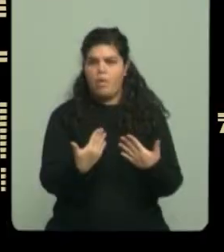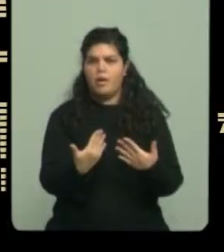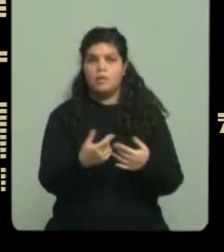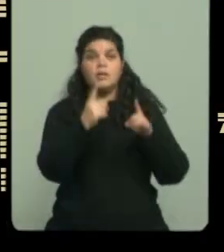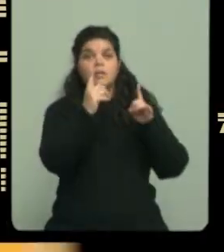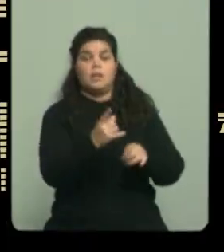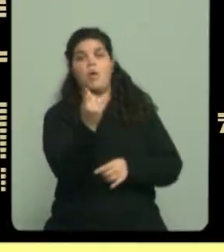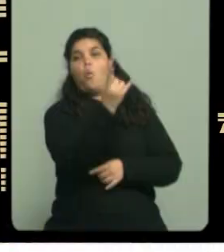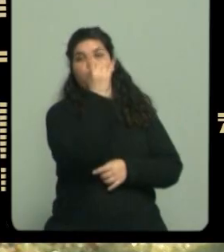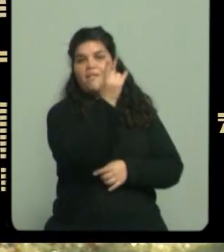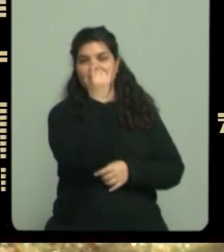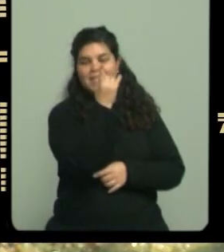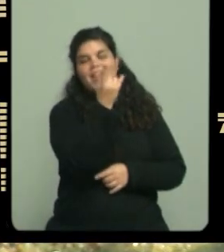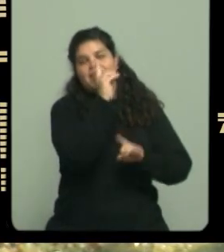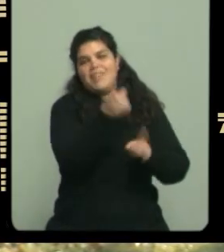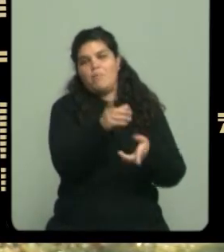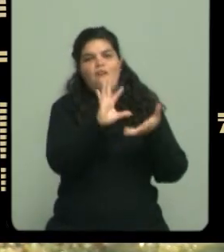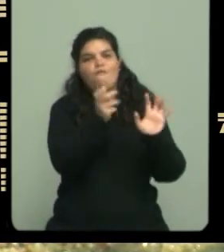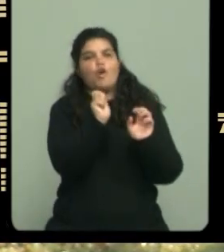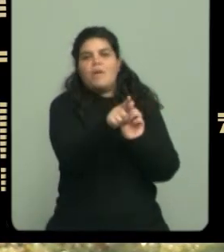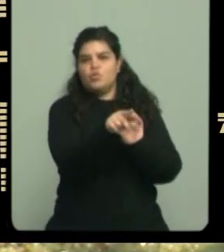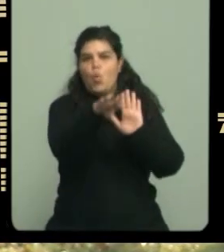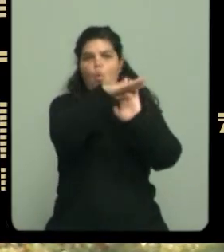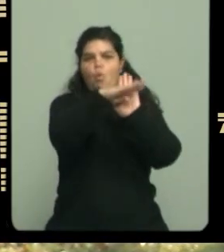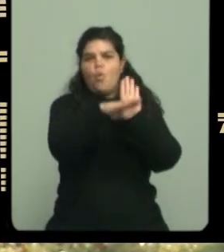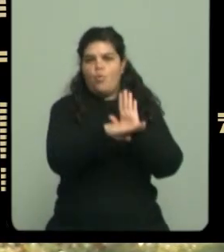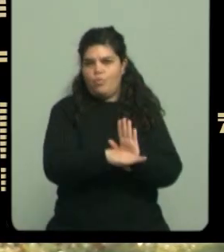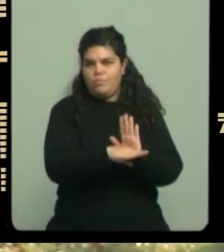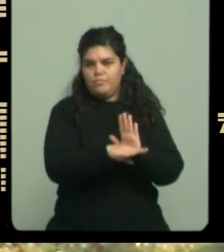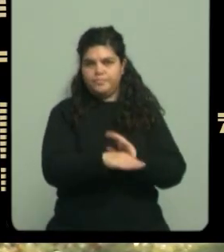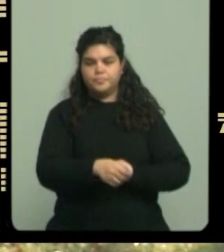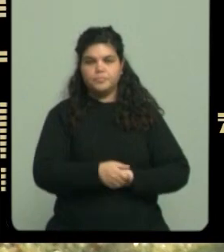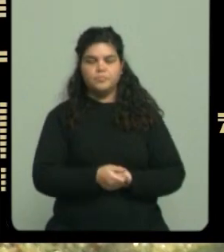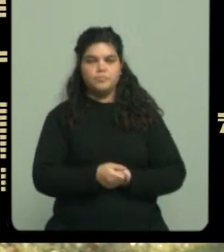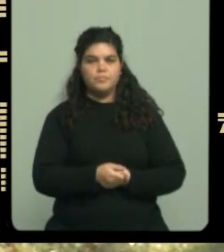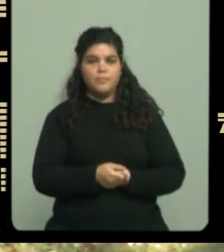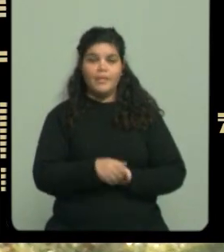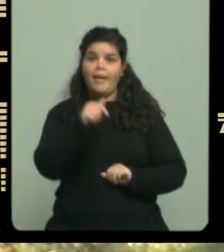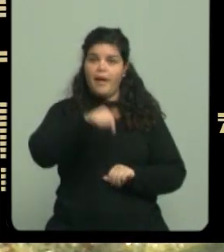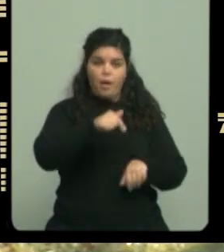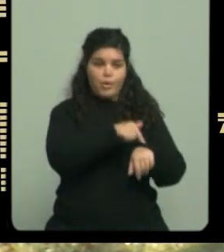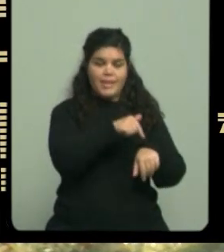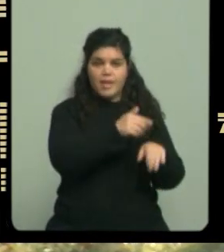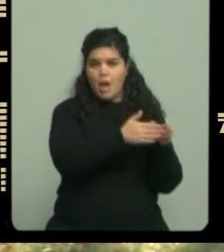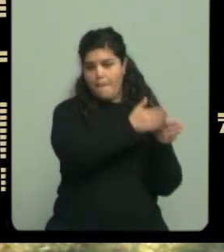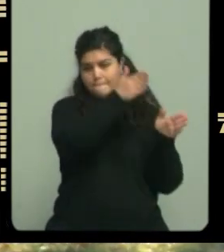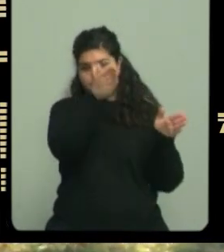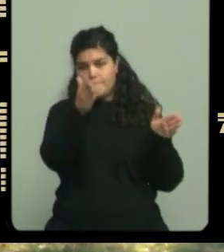temas. Y en la universidad, bueno, tenemos también nuestras propias herramientas para poder hacerlo. En estos